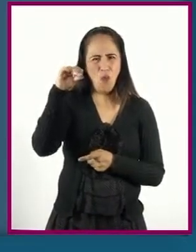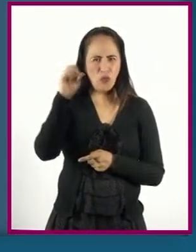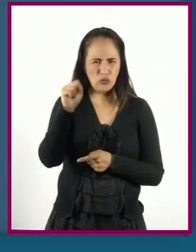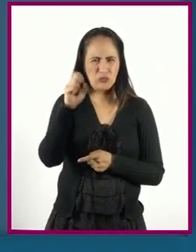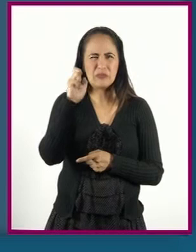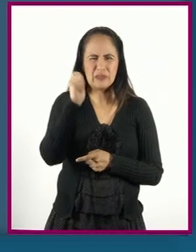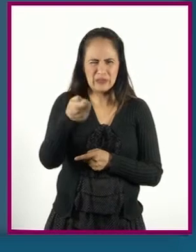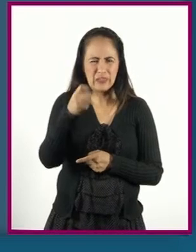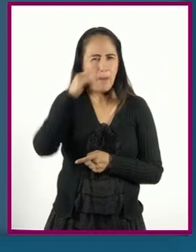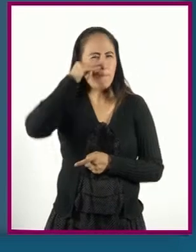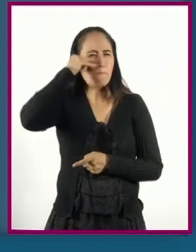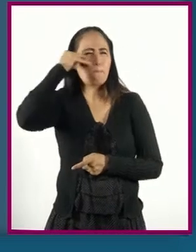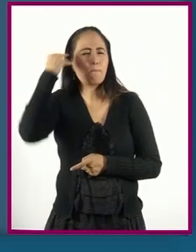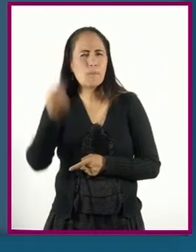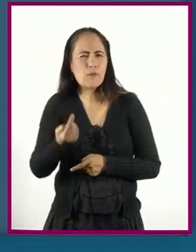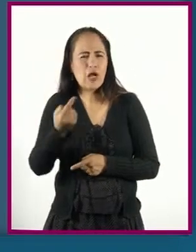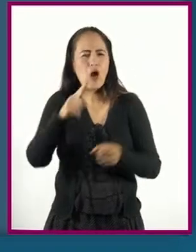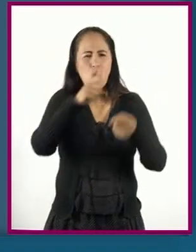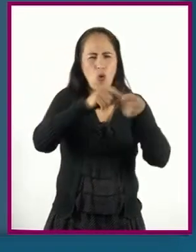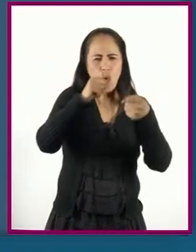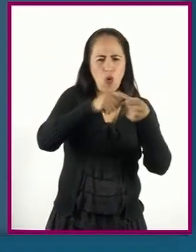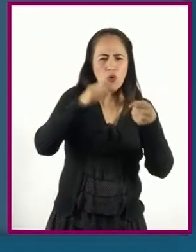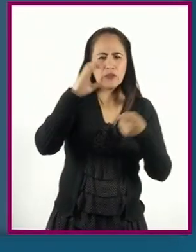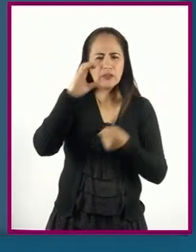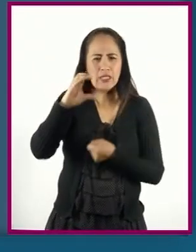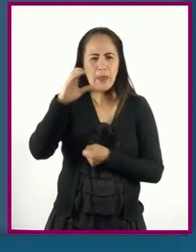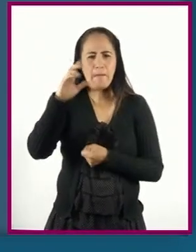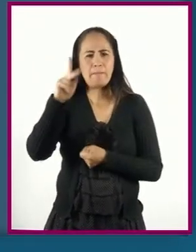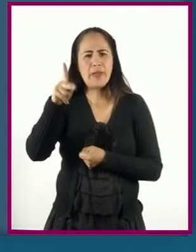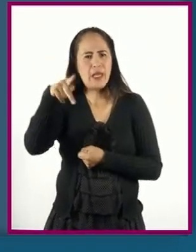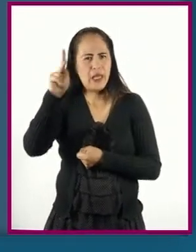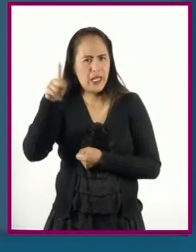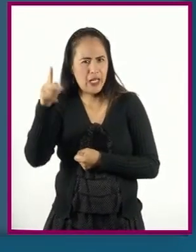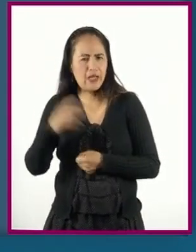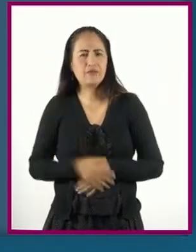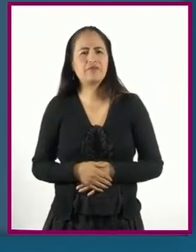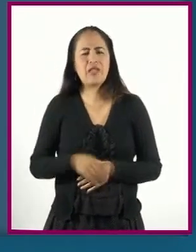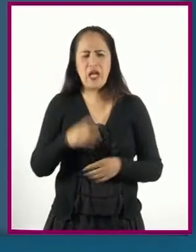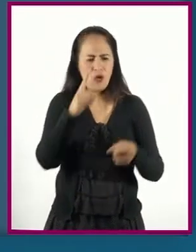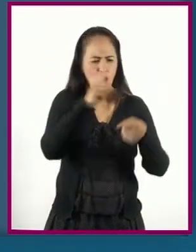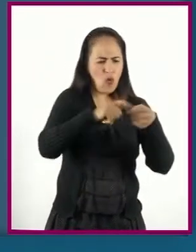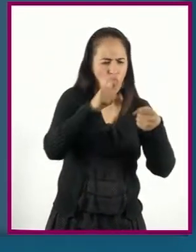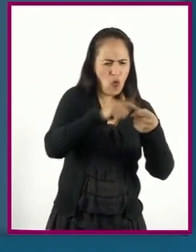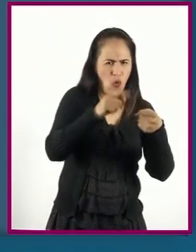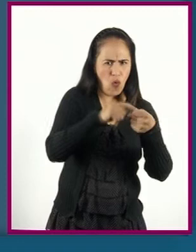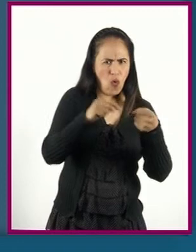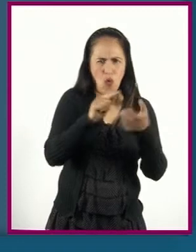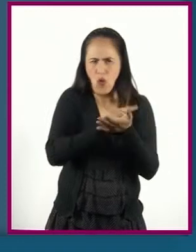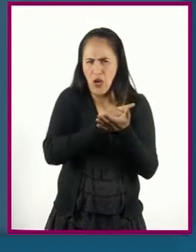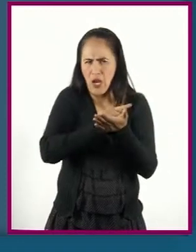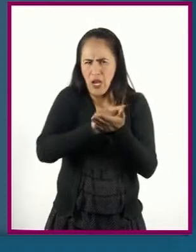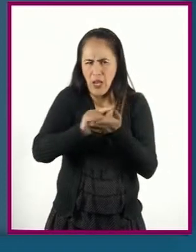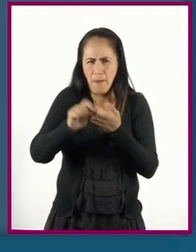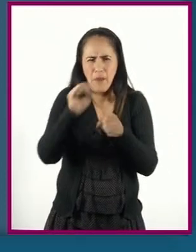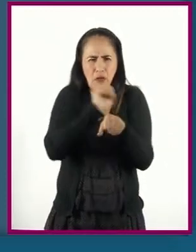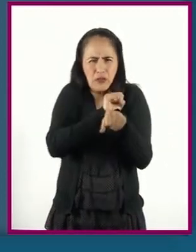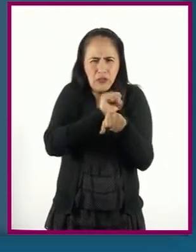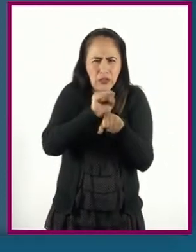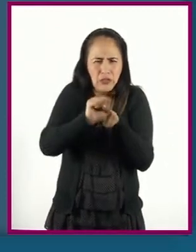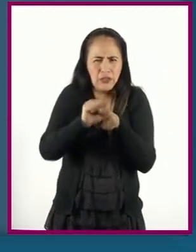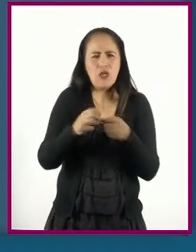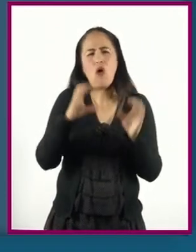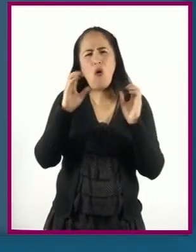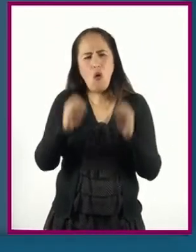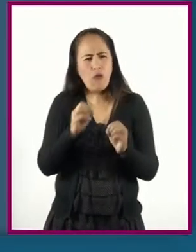corpuscular con el código de colores CPK. Se relaciona con los colores de los elementos en estado puro o cuando forman algún compuesto